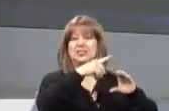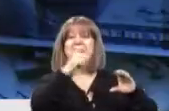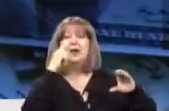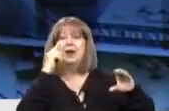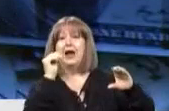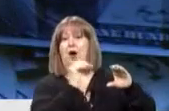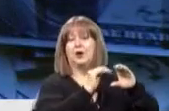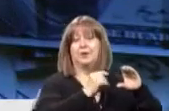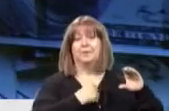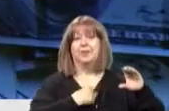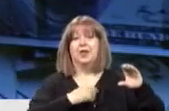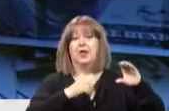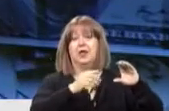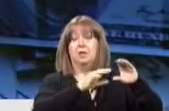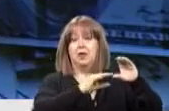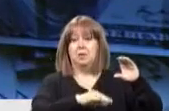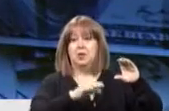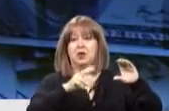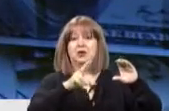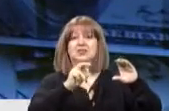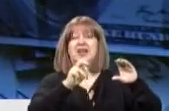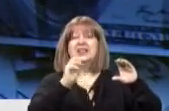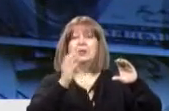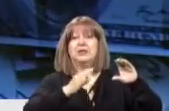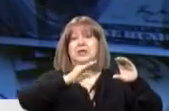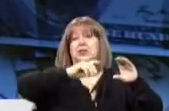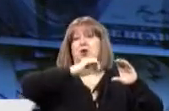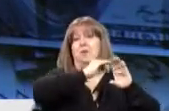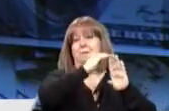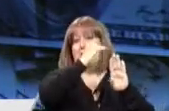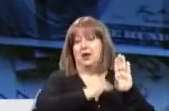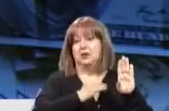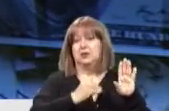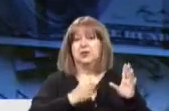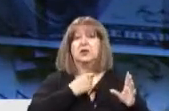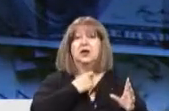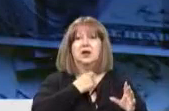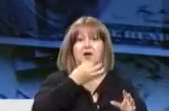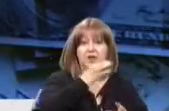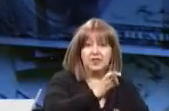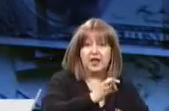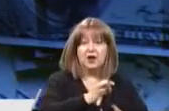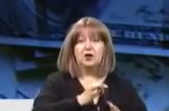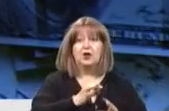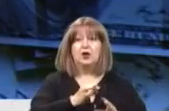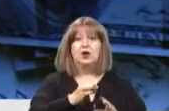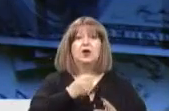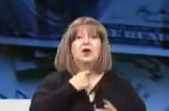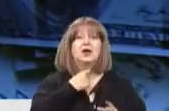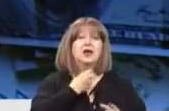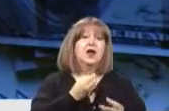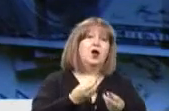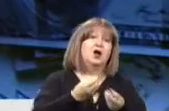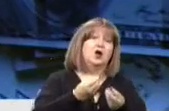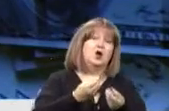repente tu cartera bajó un 30% del valor, ¿qué te pasa a vos? ¿Te da ganas de vender todo? ¿Te da ganas de comprar más?